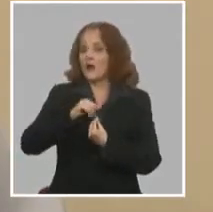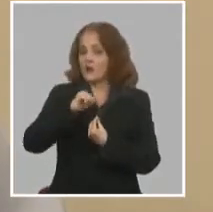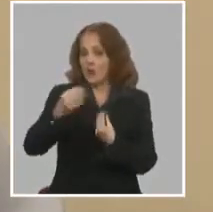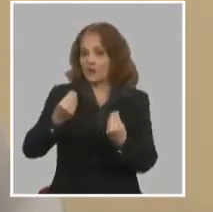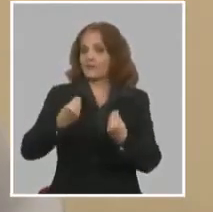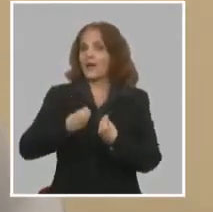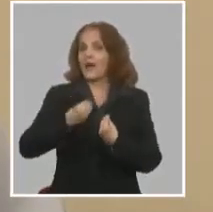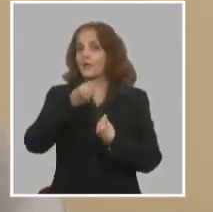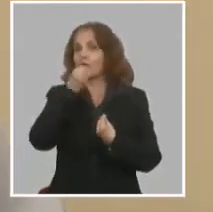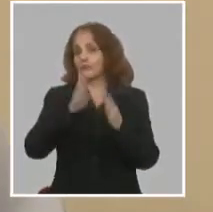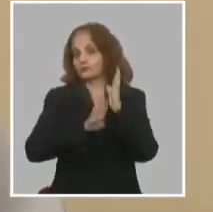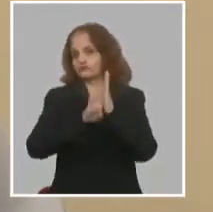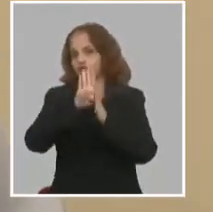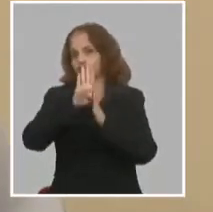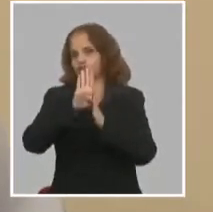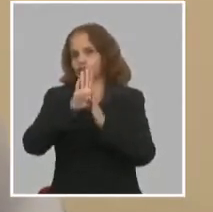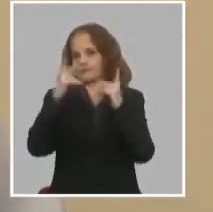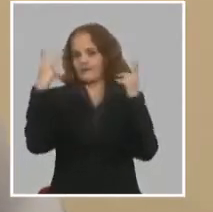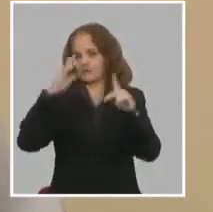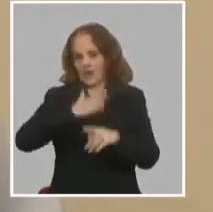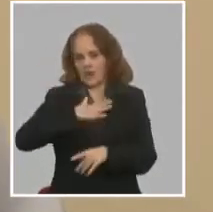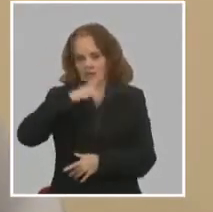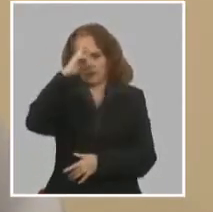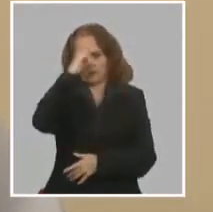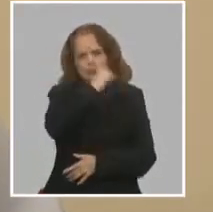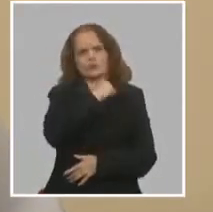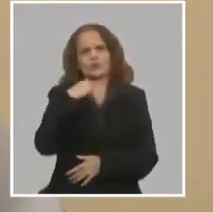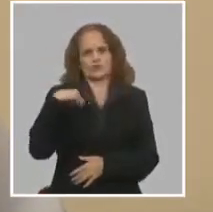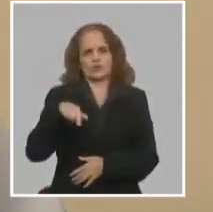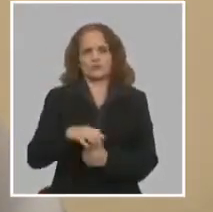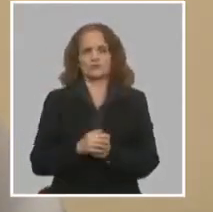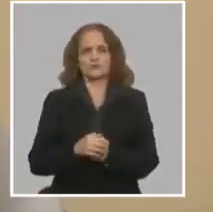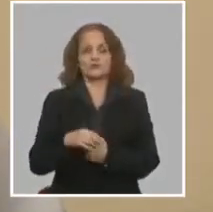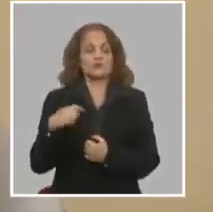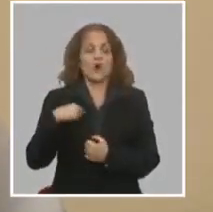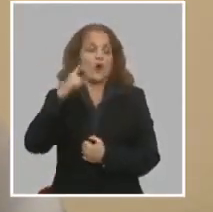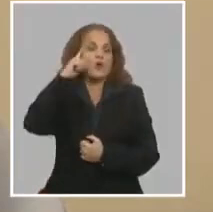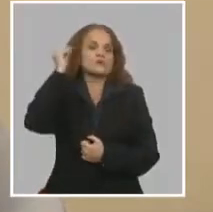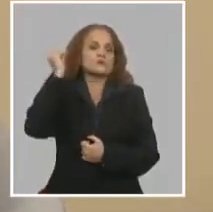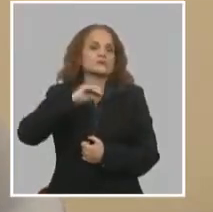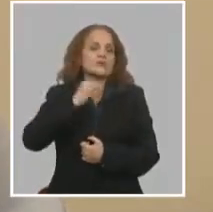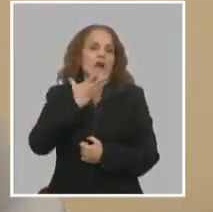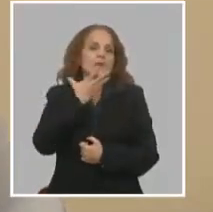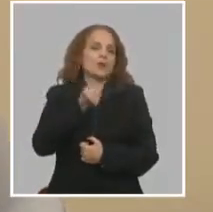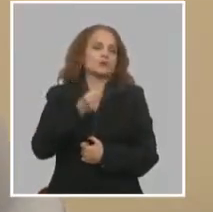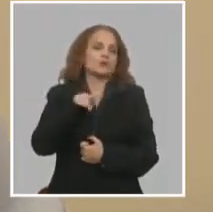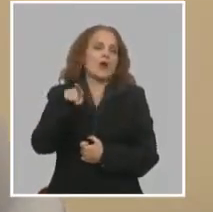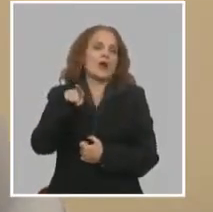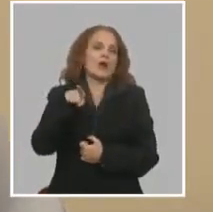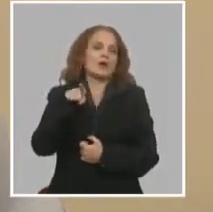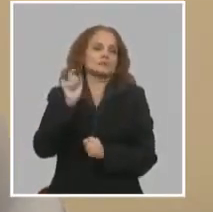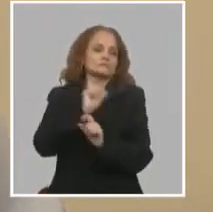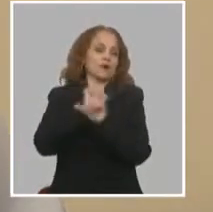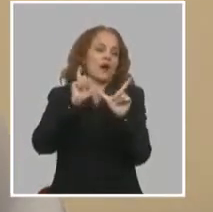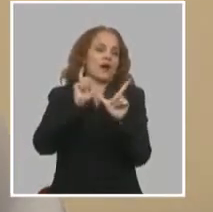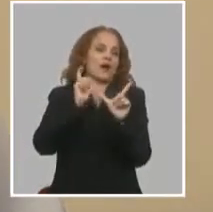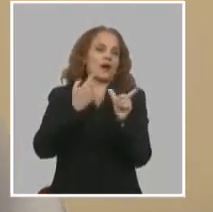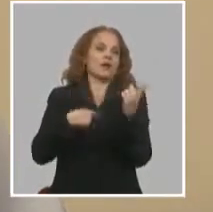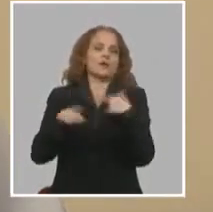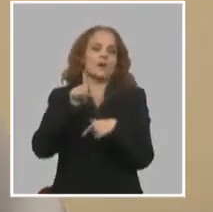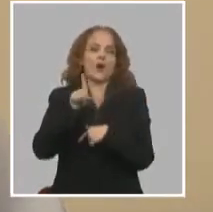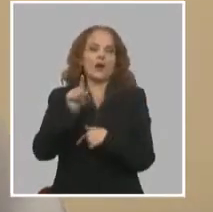como profesional en nuestro país. Siempre admiraba el IPK y el hecho de que tuviera que